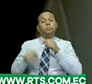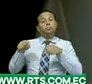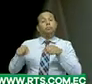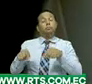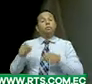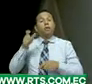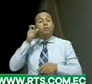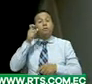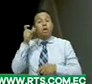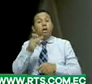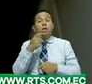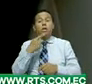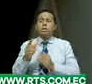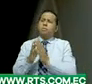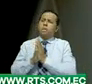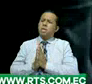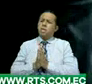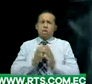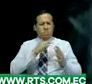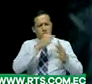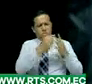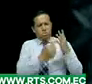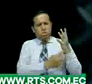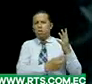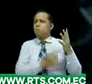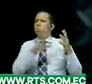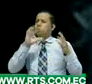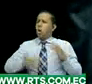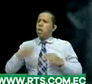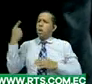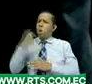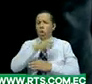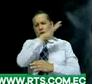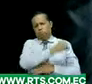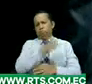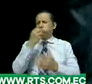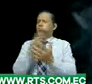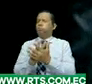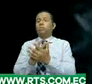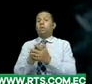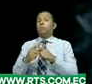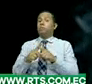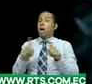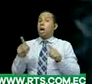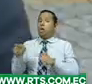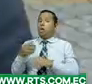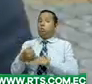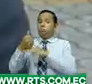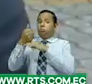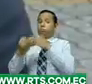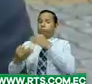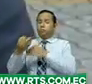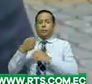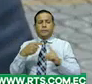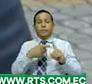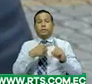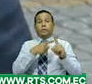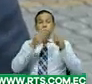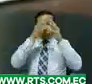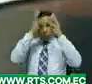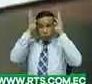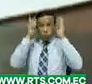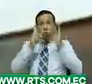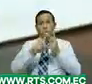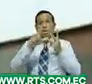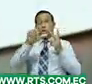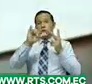para todos los vinculados. Sin embargo, el tribunal resolvió otorgar medidas sustitutivas para Jorge Yunda, Linda G., Eric